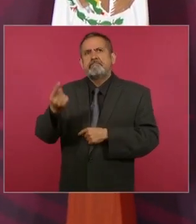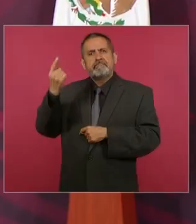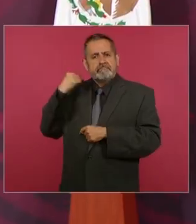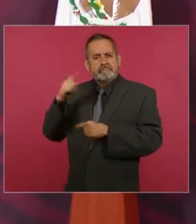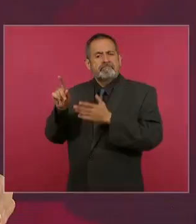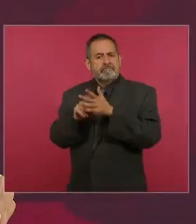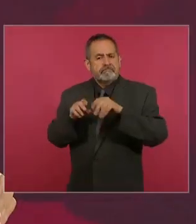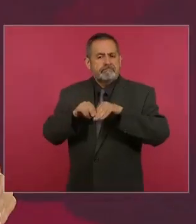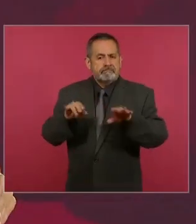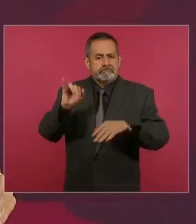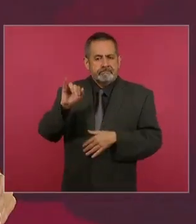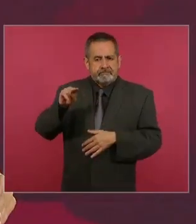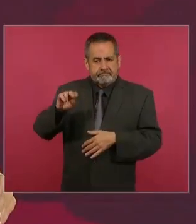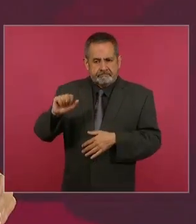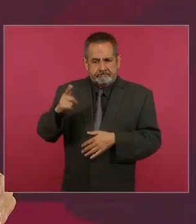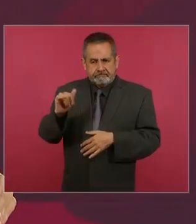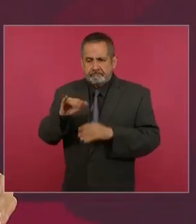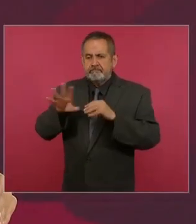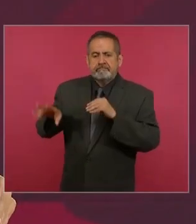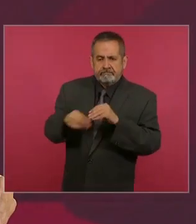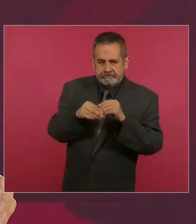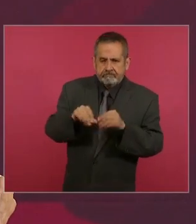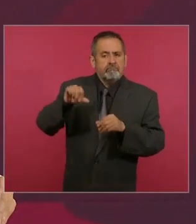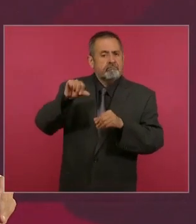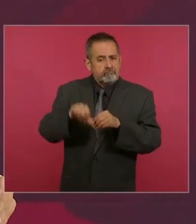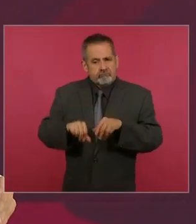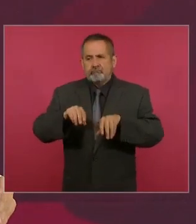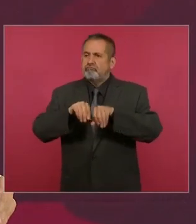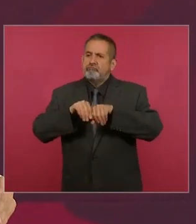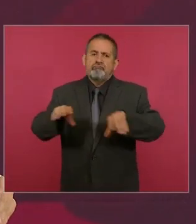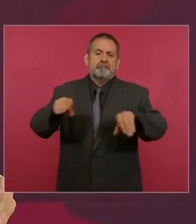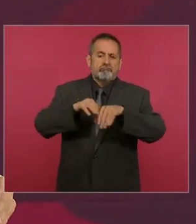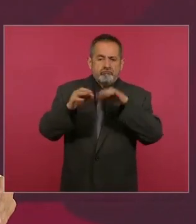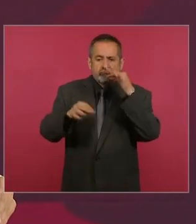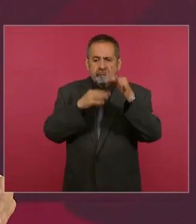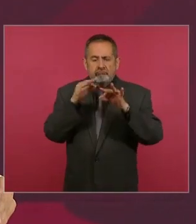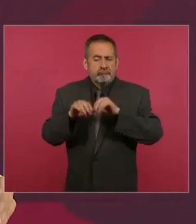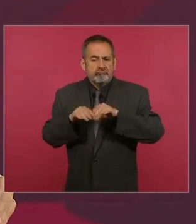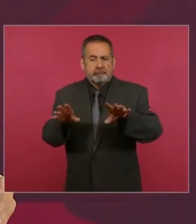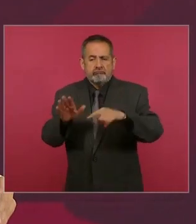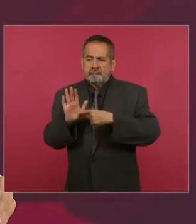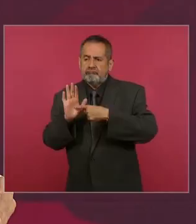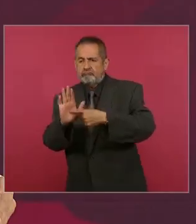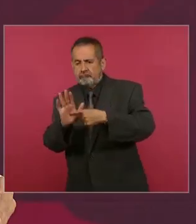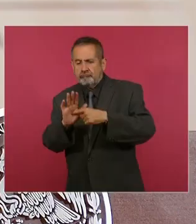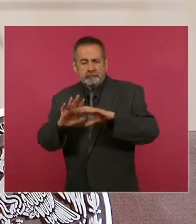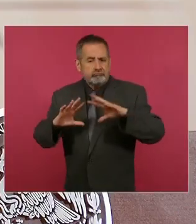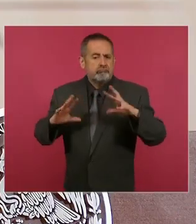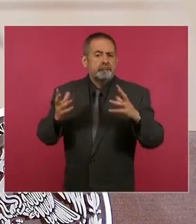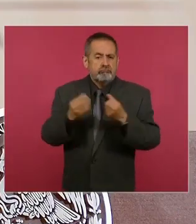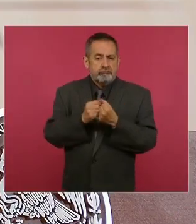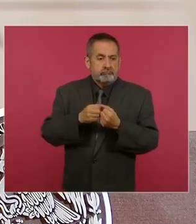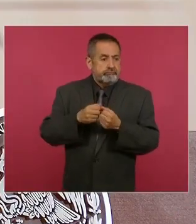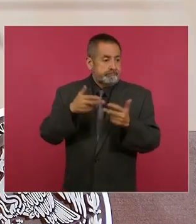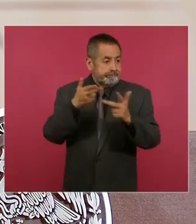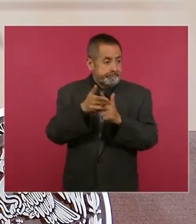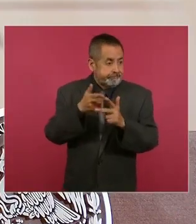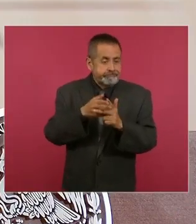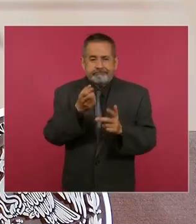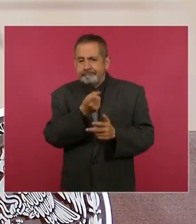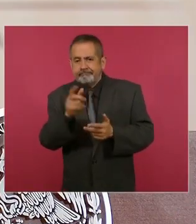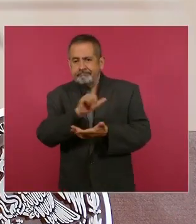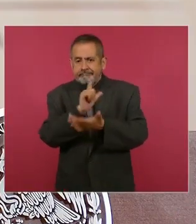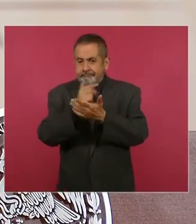por el INEGI, que hoy, pues acompañados de estos datos presentados por Jesús, de tener las cifras más bajas en la